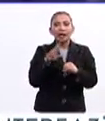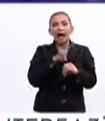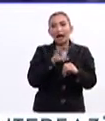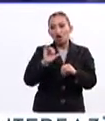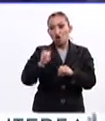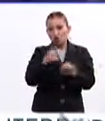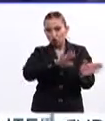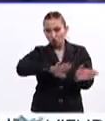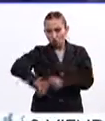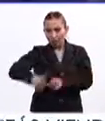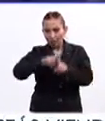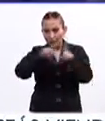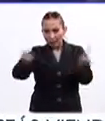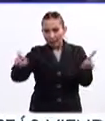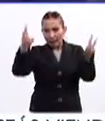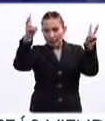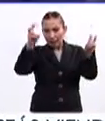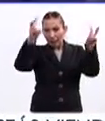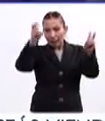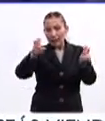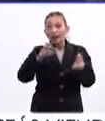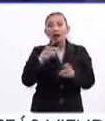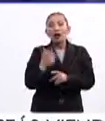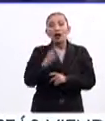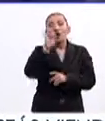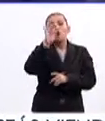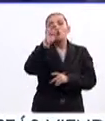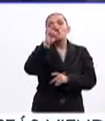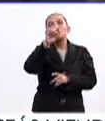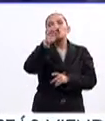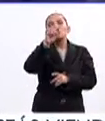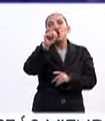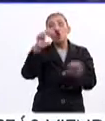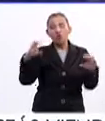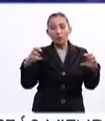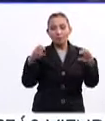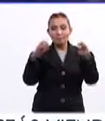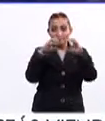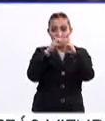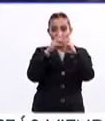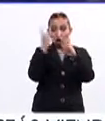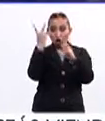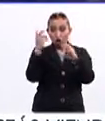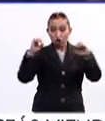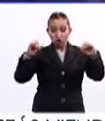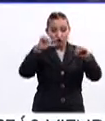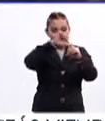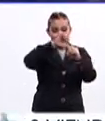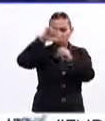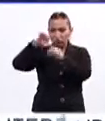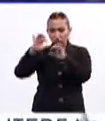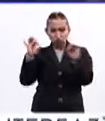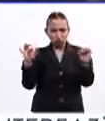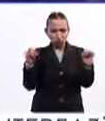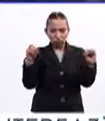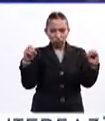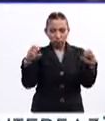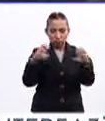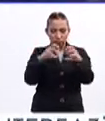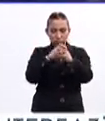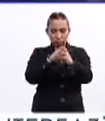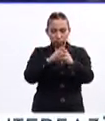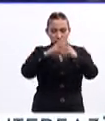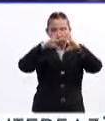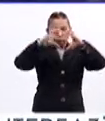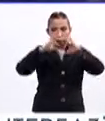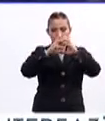Hay otro proceso que es el proceso de fusión, en el cual dos núcleos muy pequeños se unen para hacer